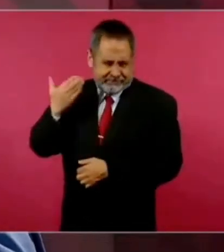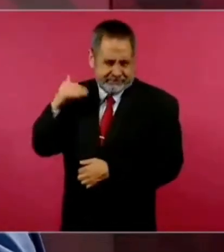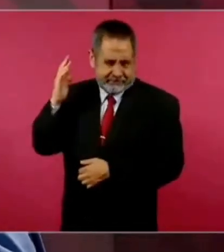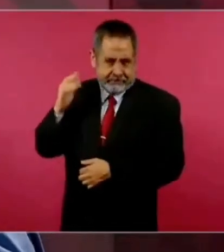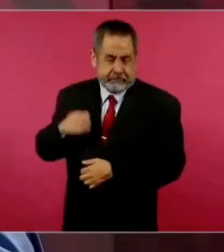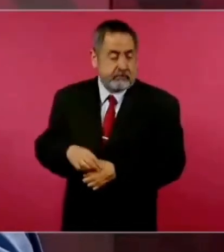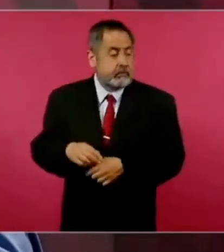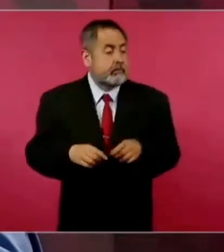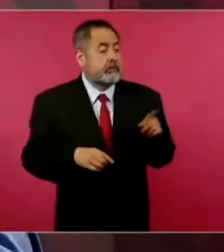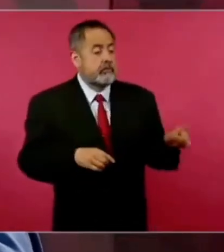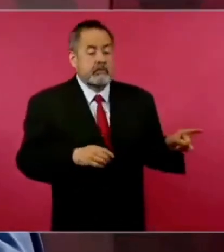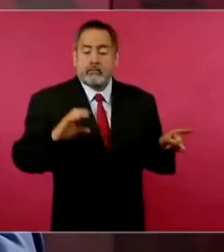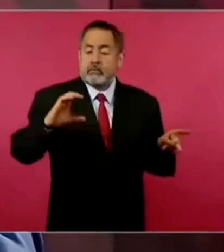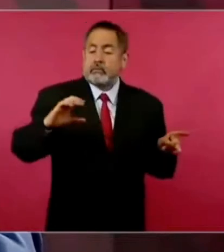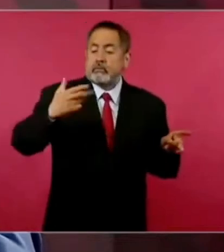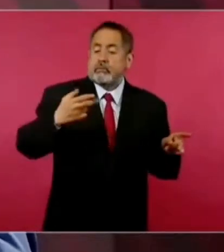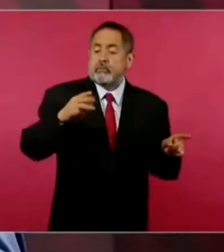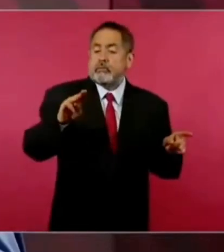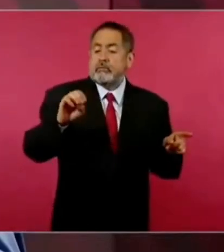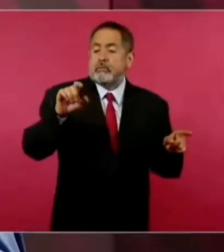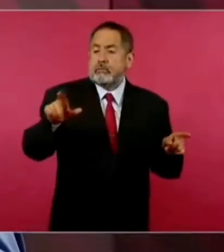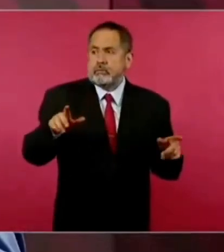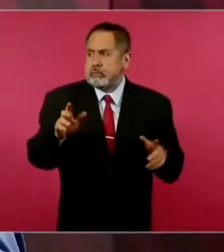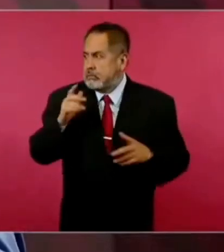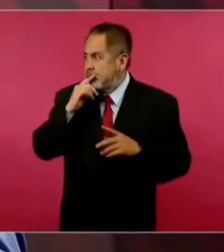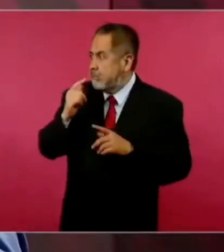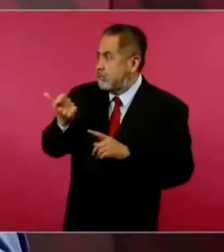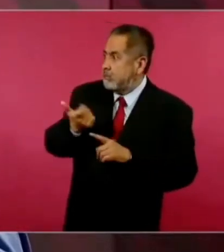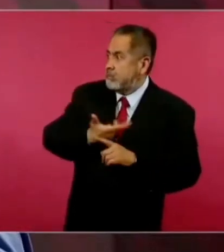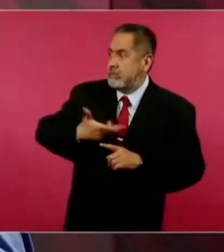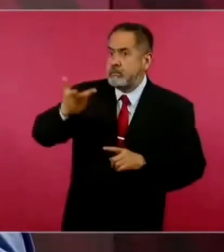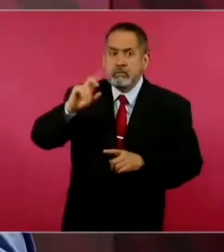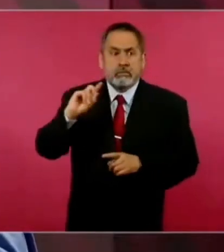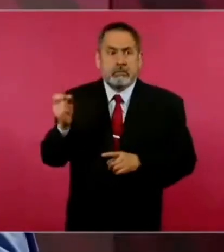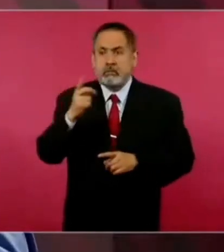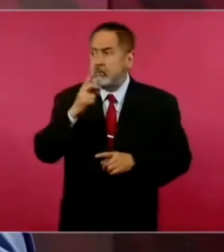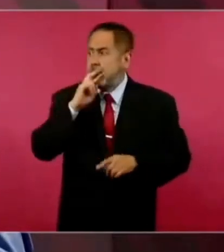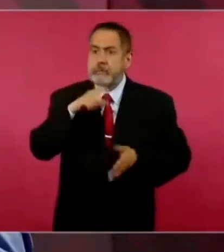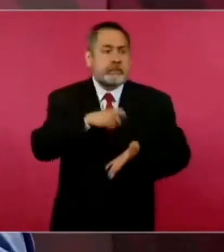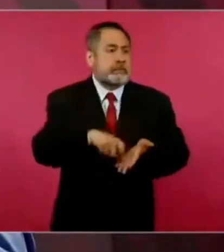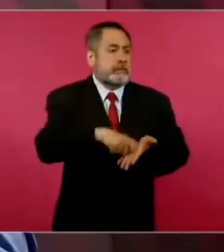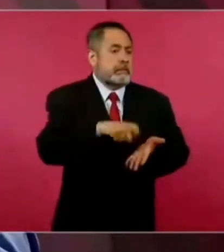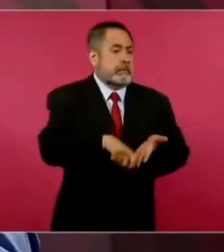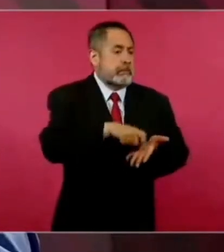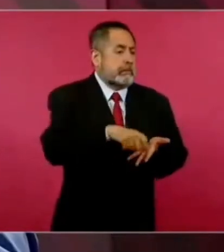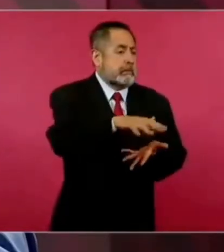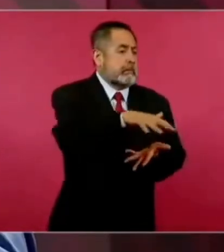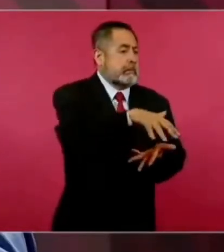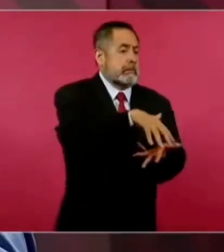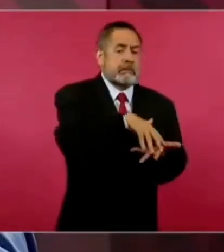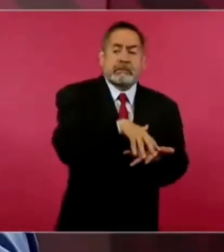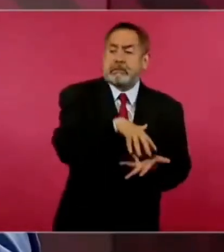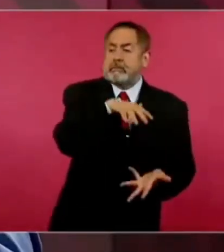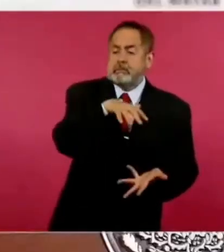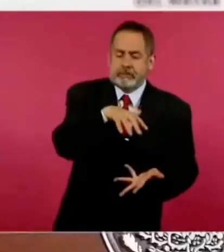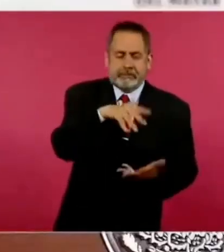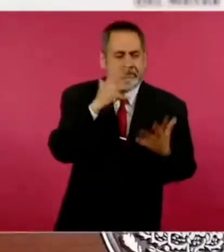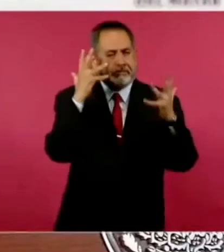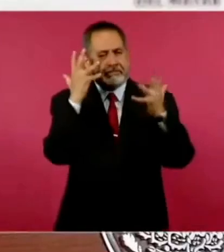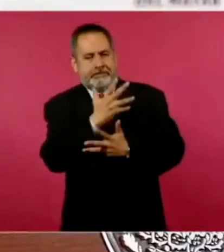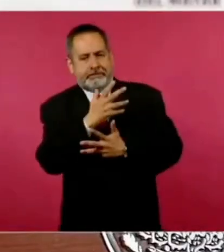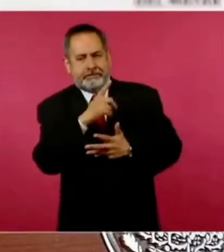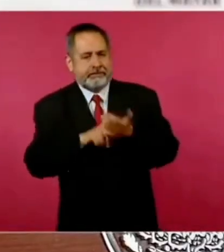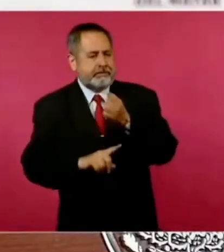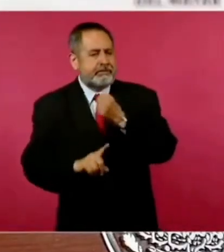de Chumel que había que comprar dolaritos y metió un lío a